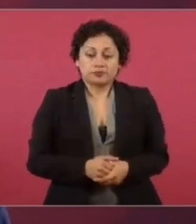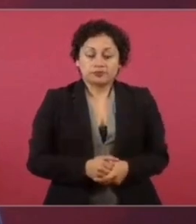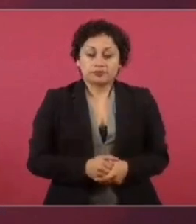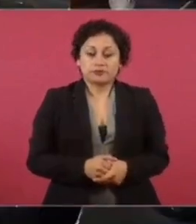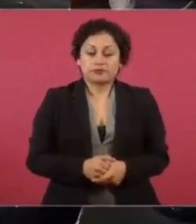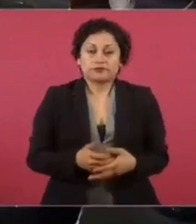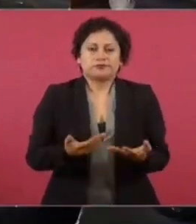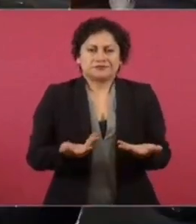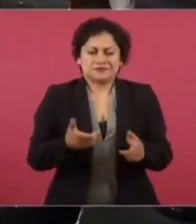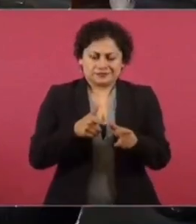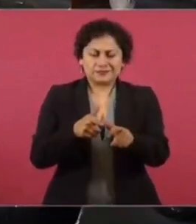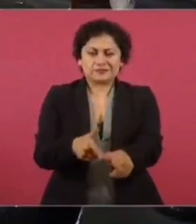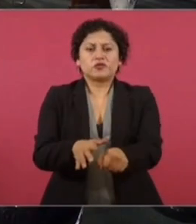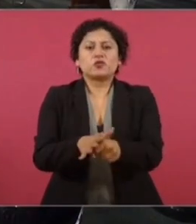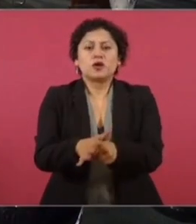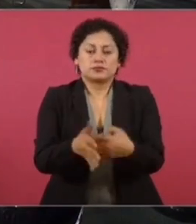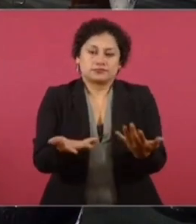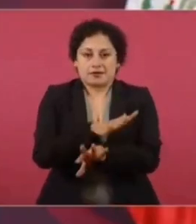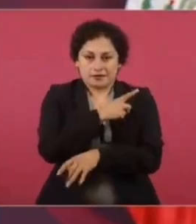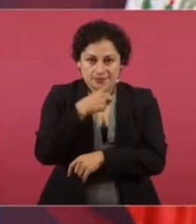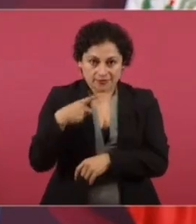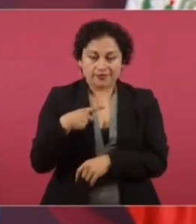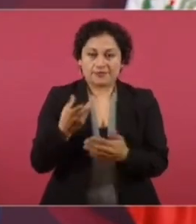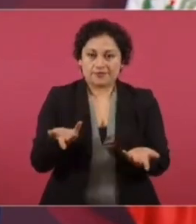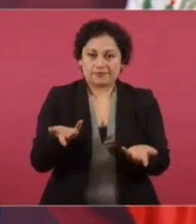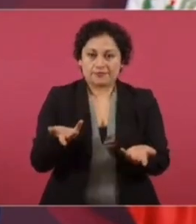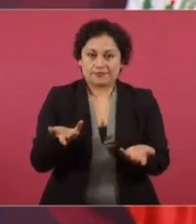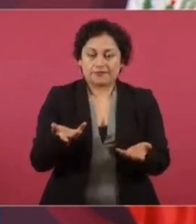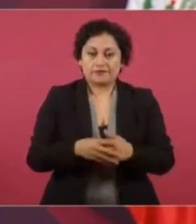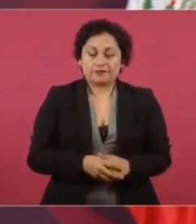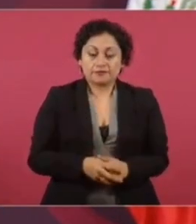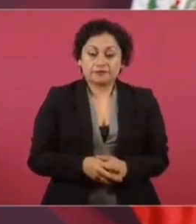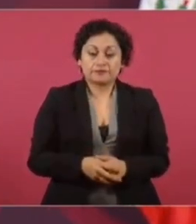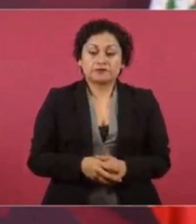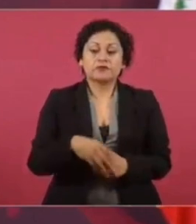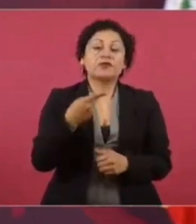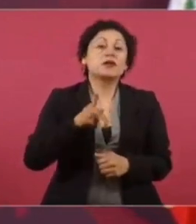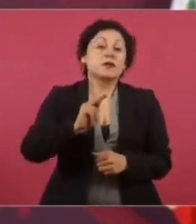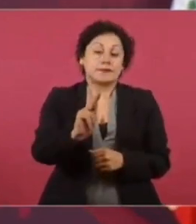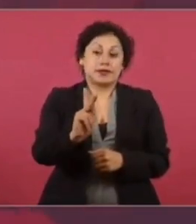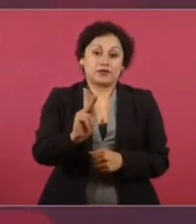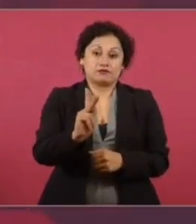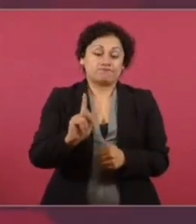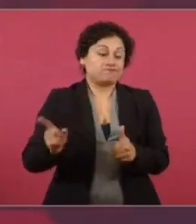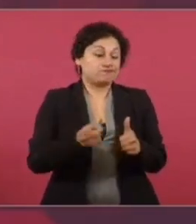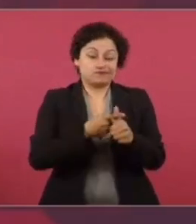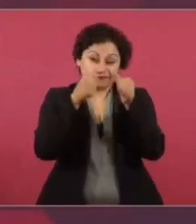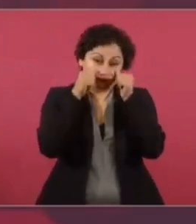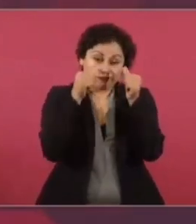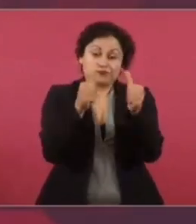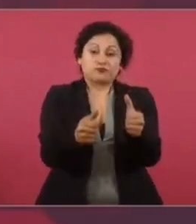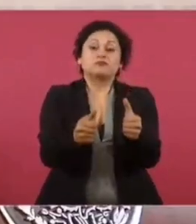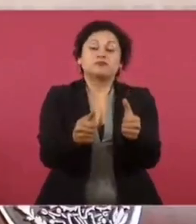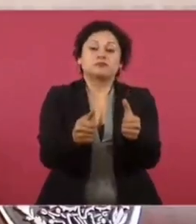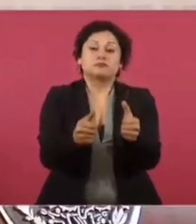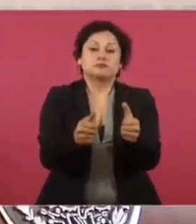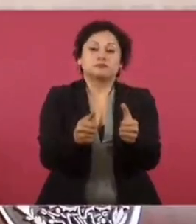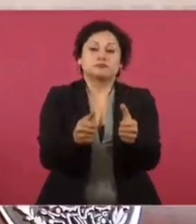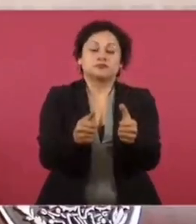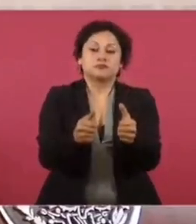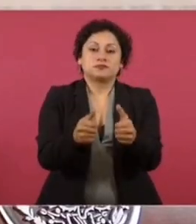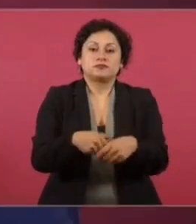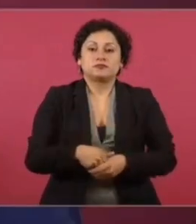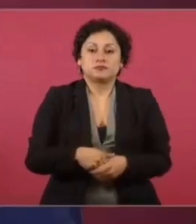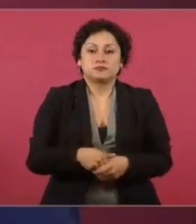¿Qué debe de continuar? El proyecto de transformación. Pero se debe de garantizar que haya continuidad